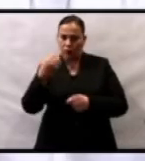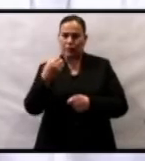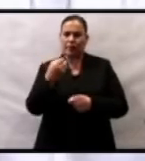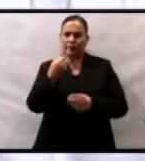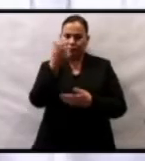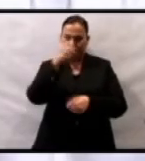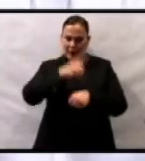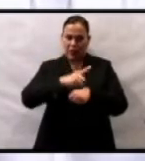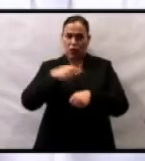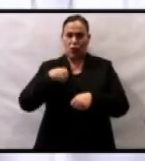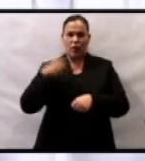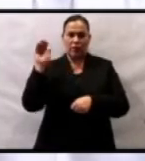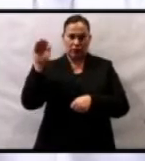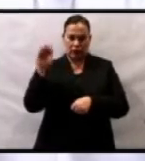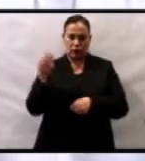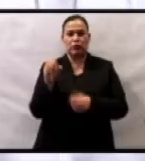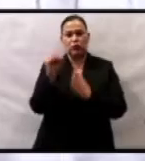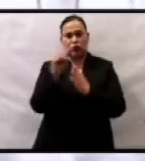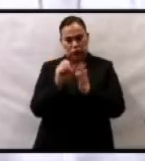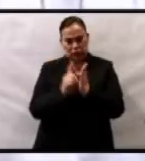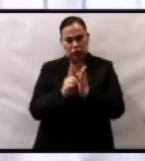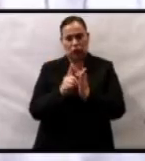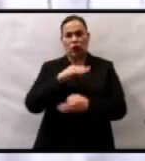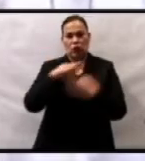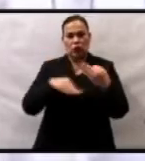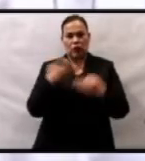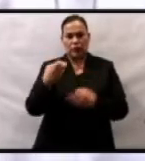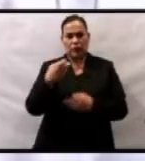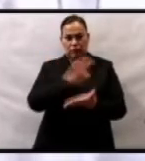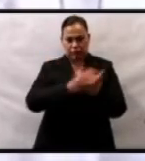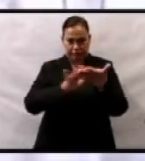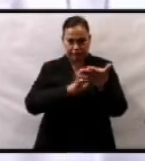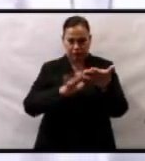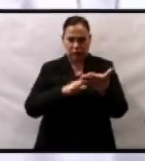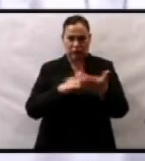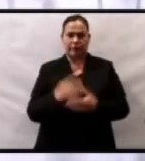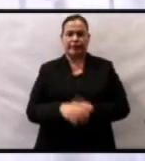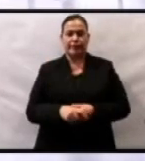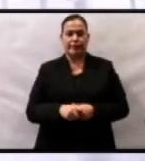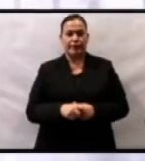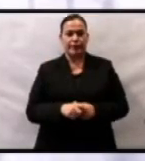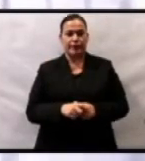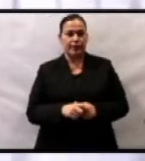la secretaria nos haga el favor de darle lectura.